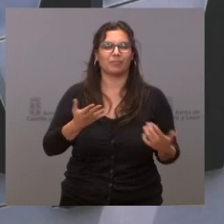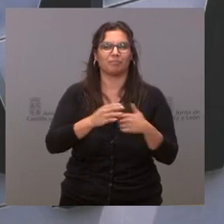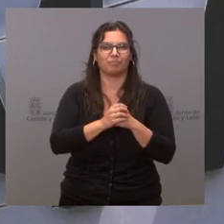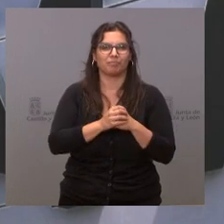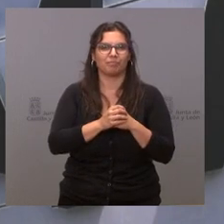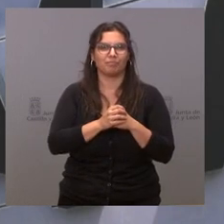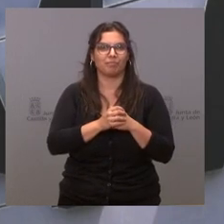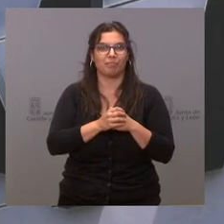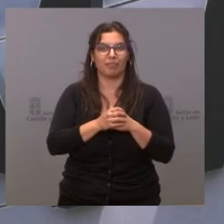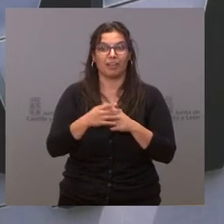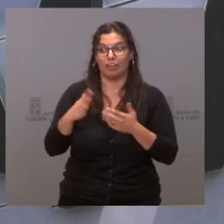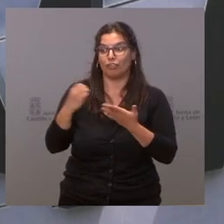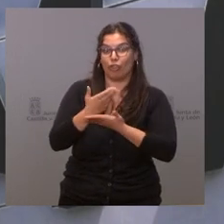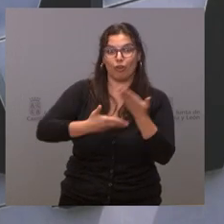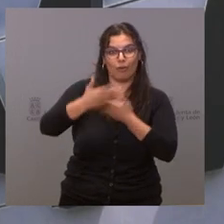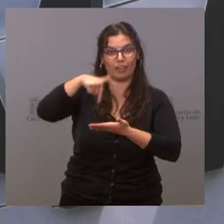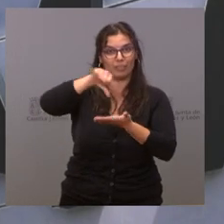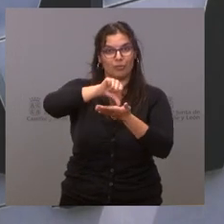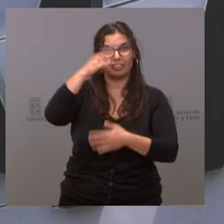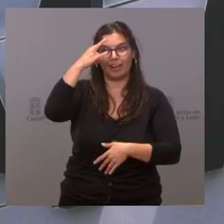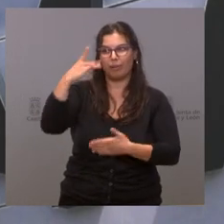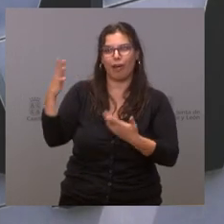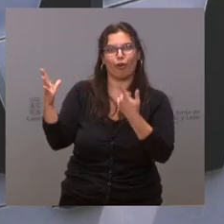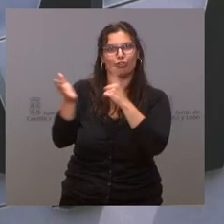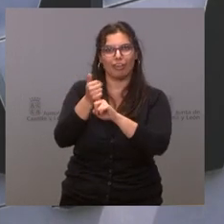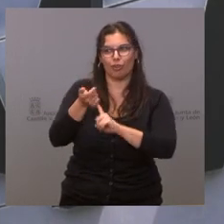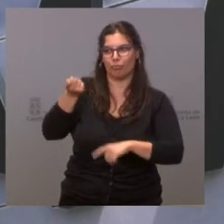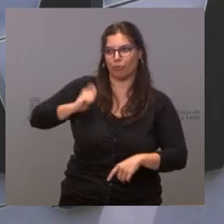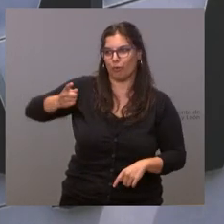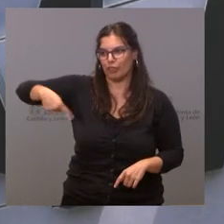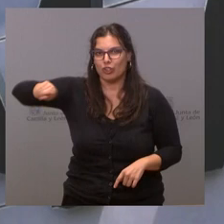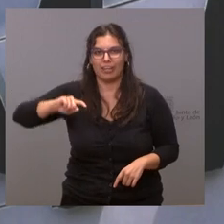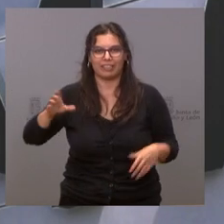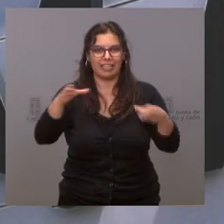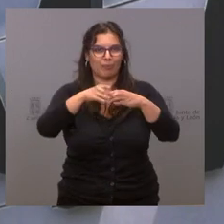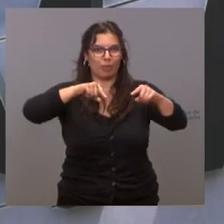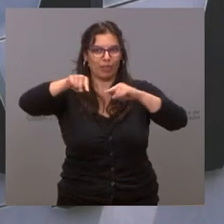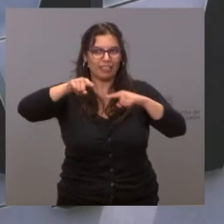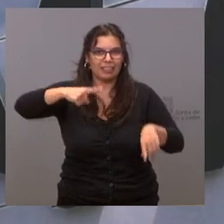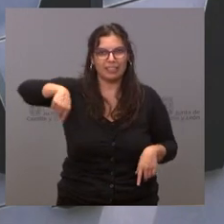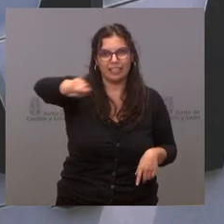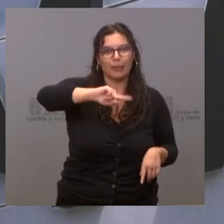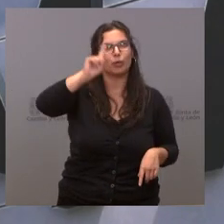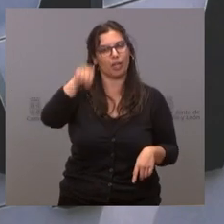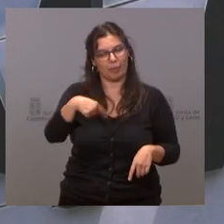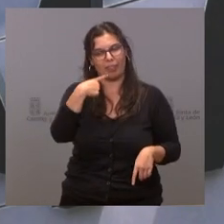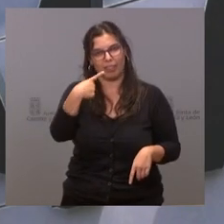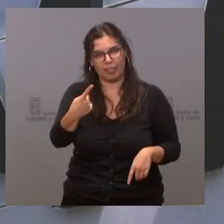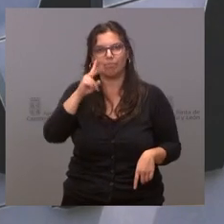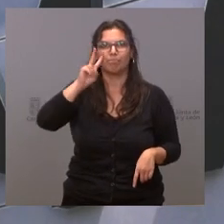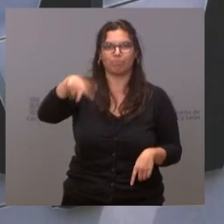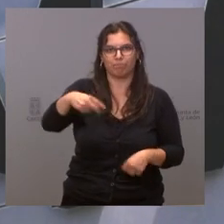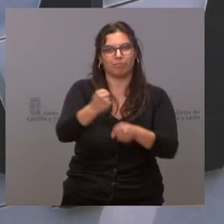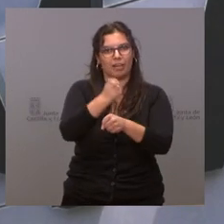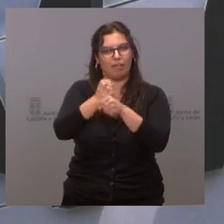de lo que hemos conseguido entre todos en salamanca los profesionales los equipos directivos que también hay que reconocer